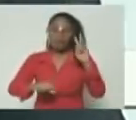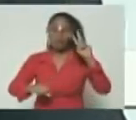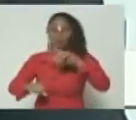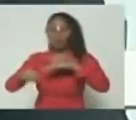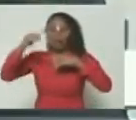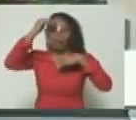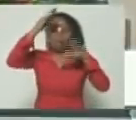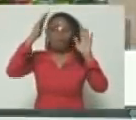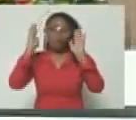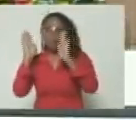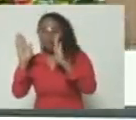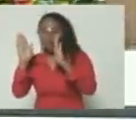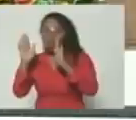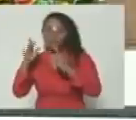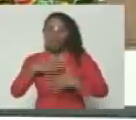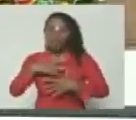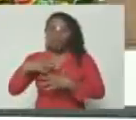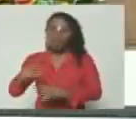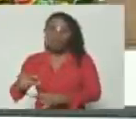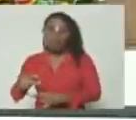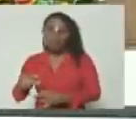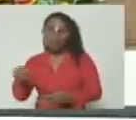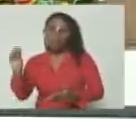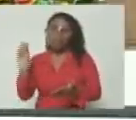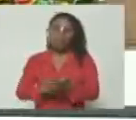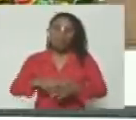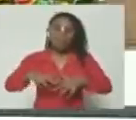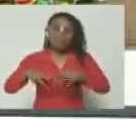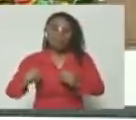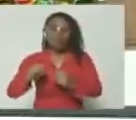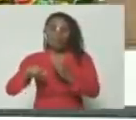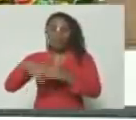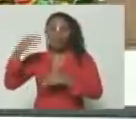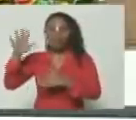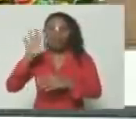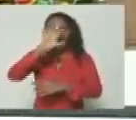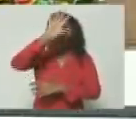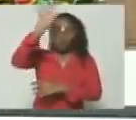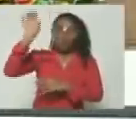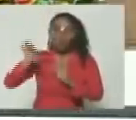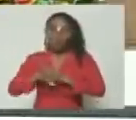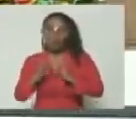atención de los intereses de los imperios occidentales